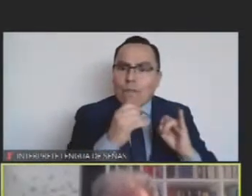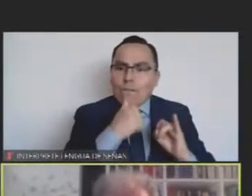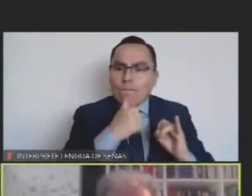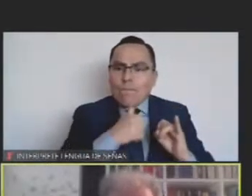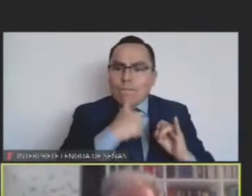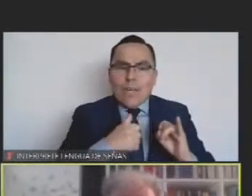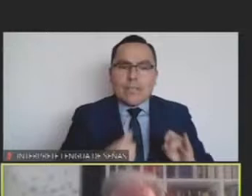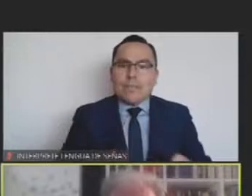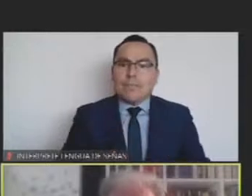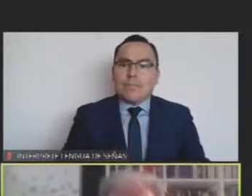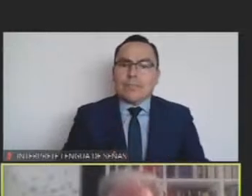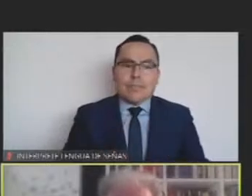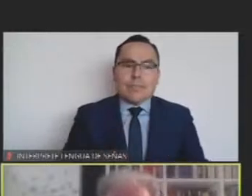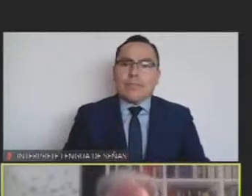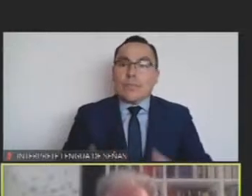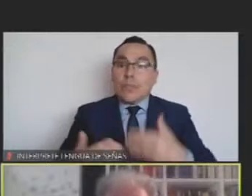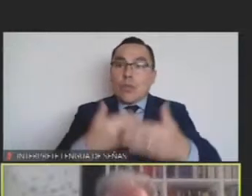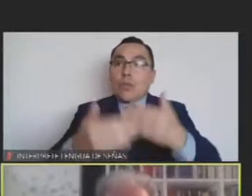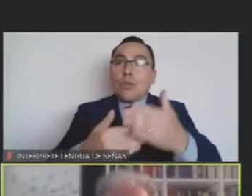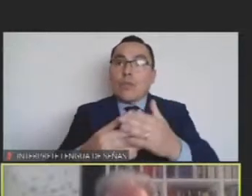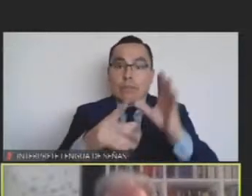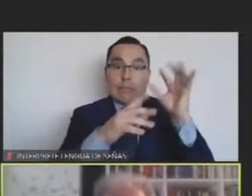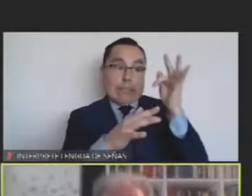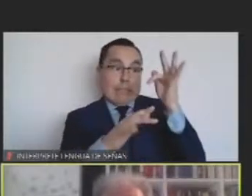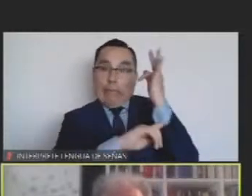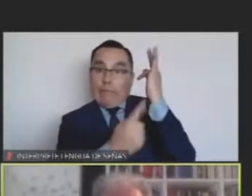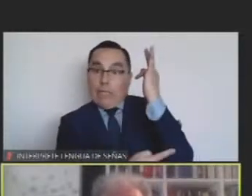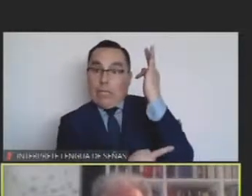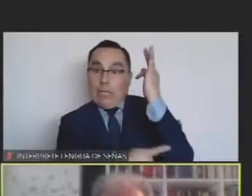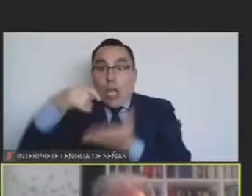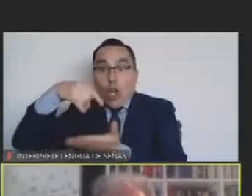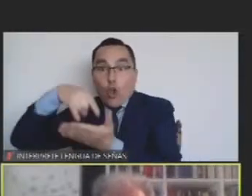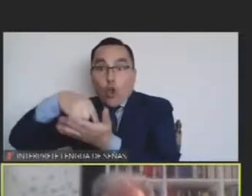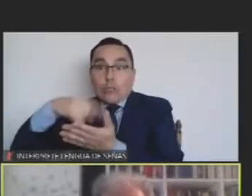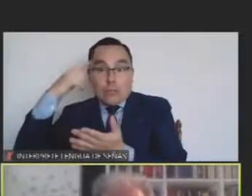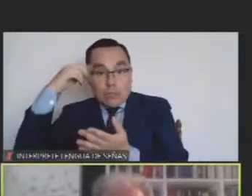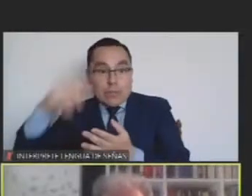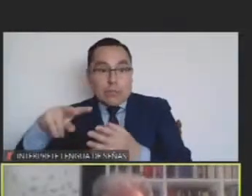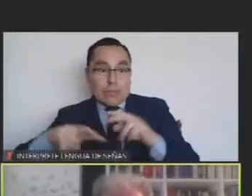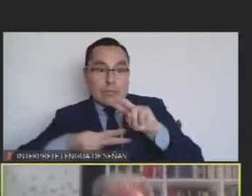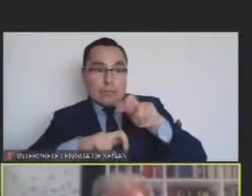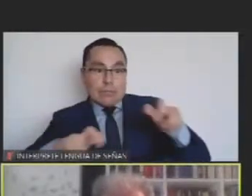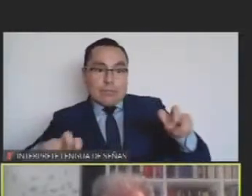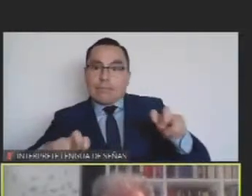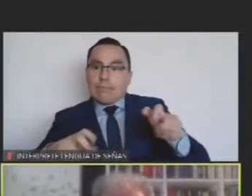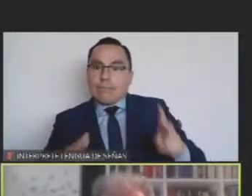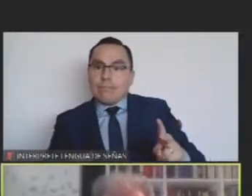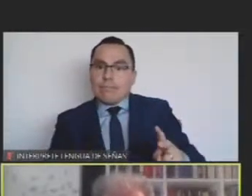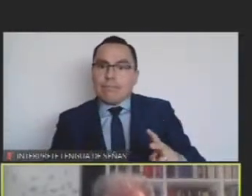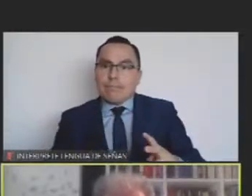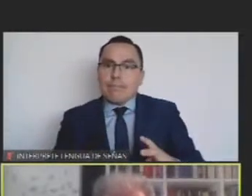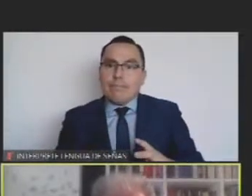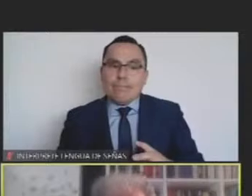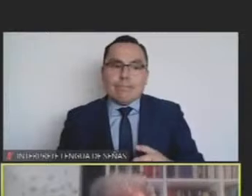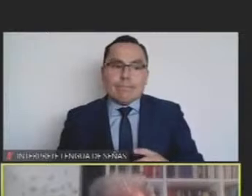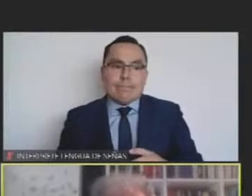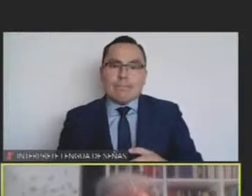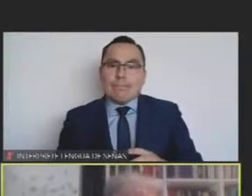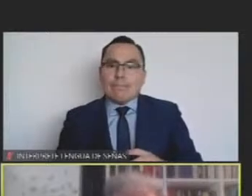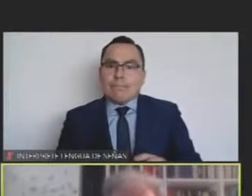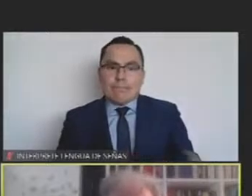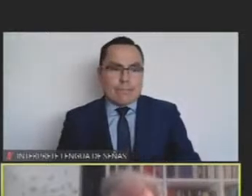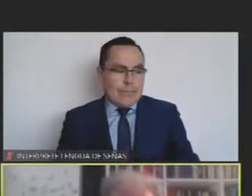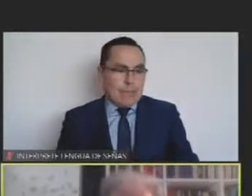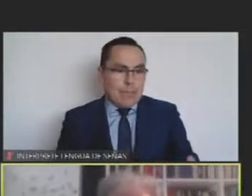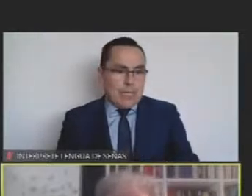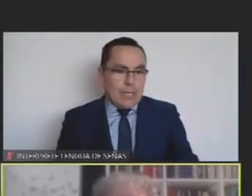Hay una dificultad para fiscalizar. En el caso del Congreso, si es que alguien decide llevar a la senadora Rincón, la van a juzgar sus pares. Y